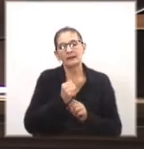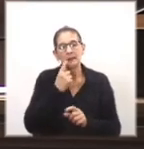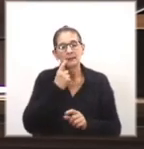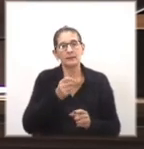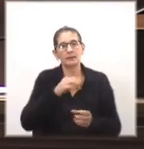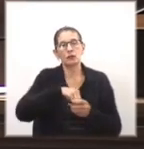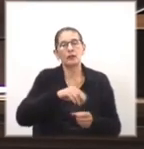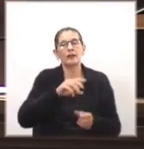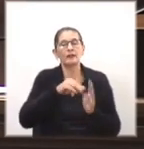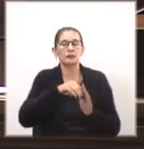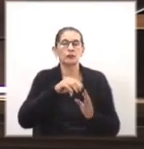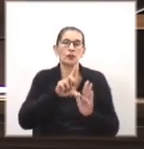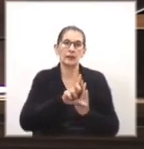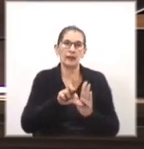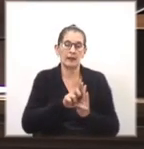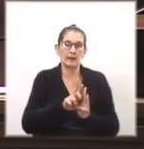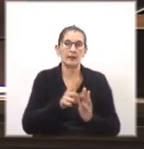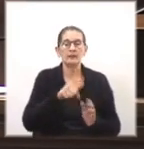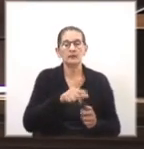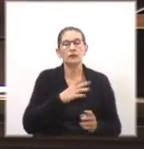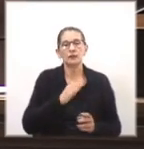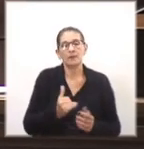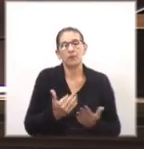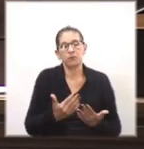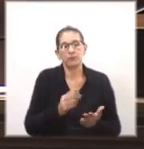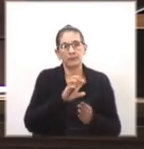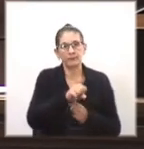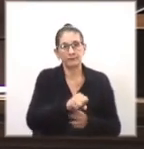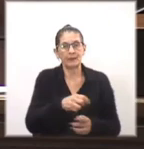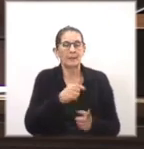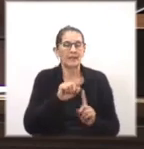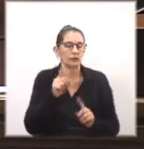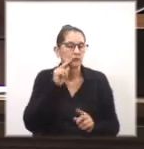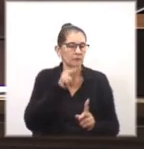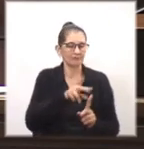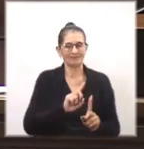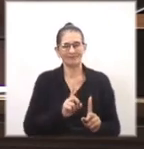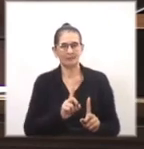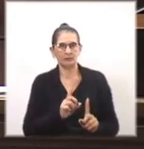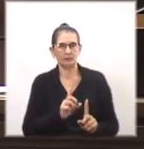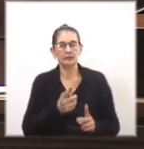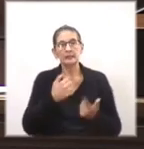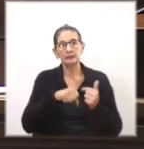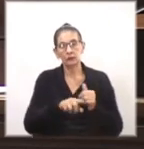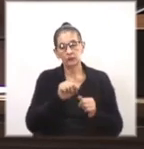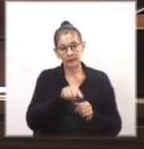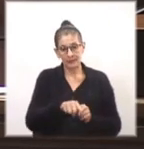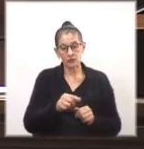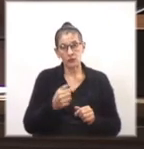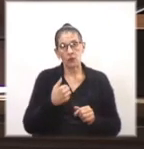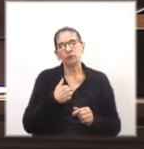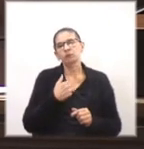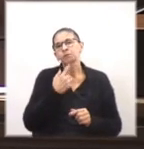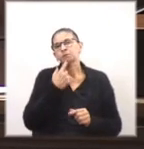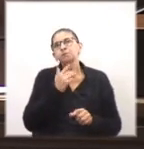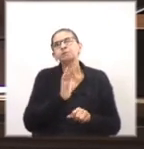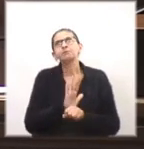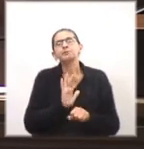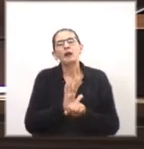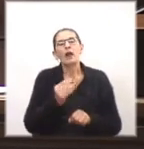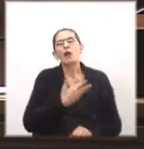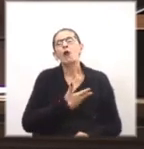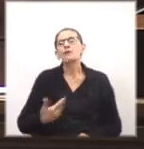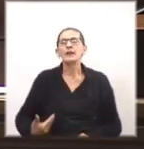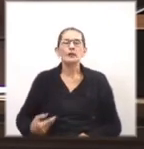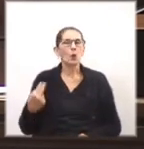ley. Tienen la solución al alcance de la mano, pero no la quieren ver. A todo esto debemos añadir que el gobierno nunca presentó